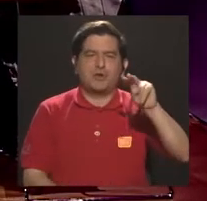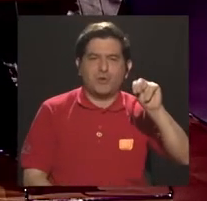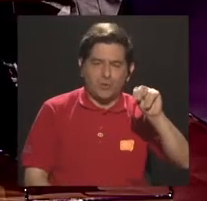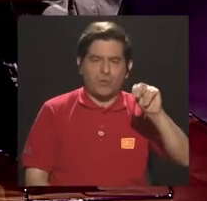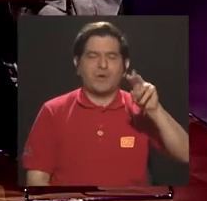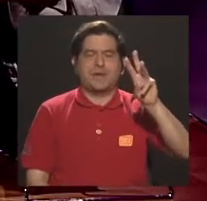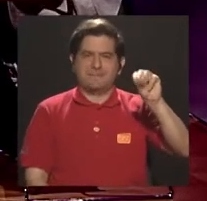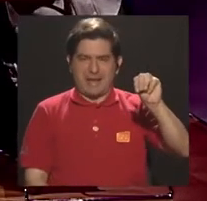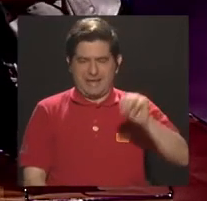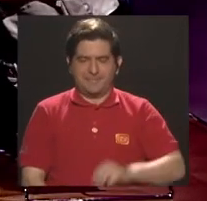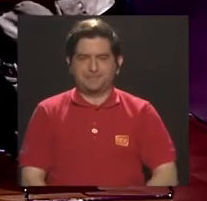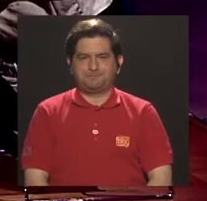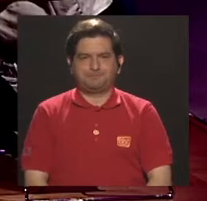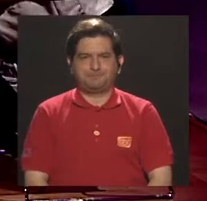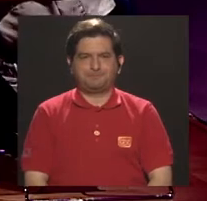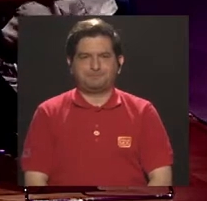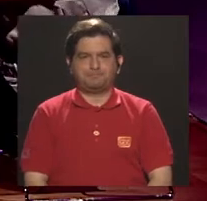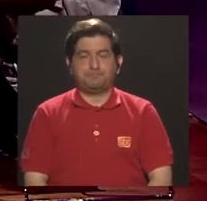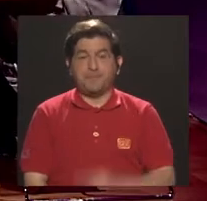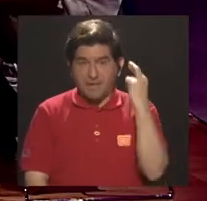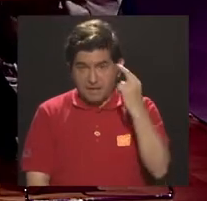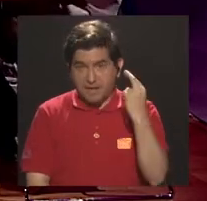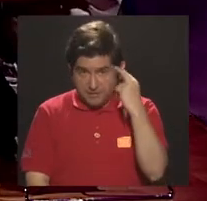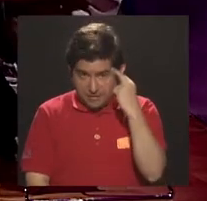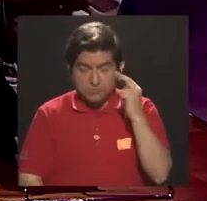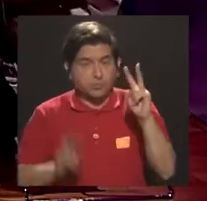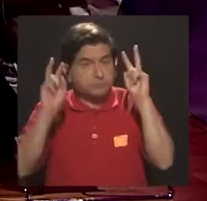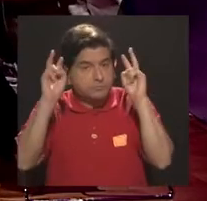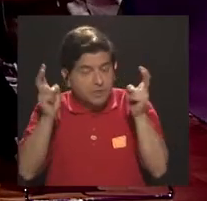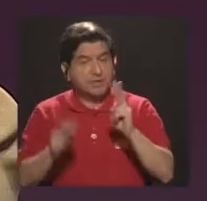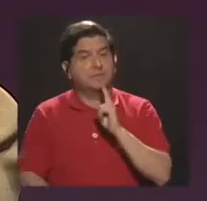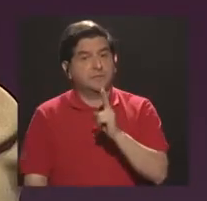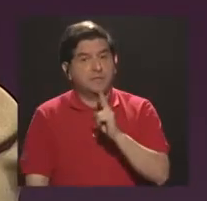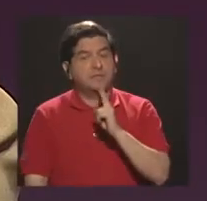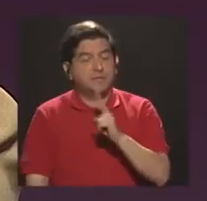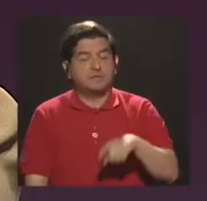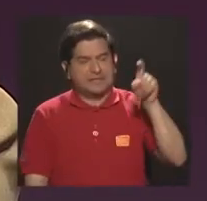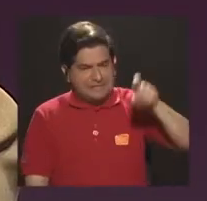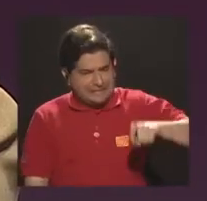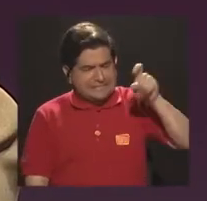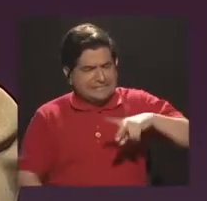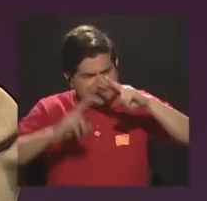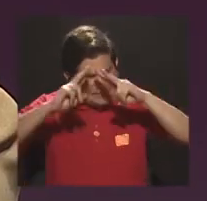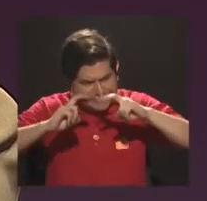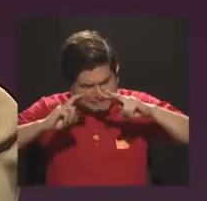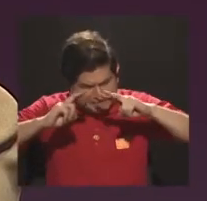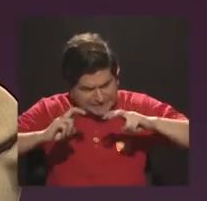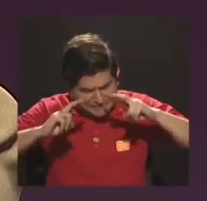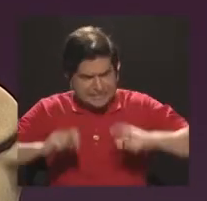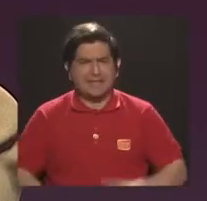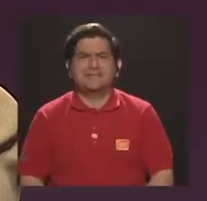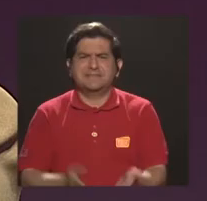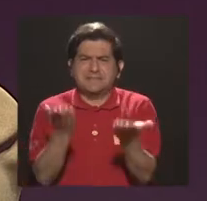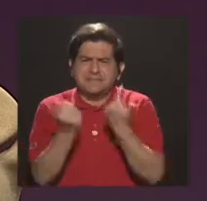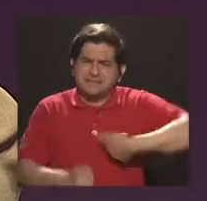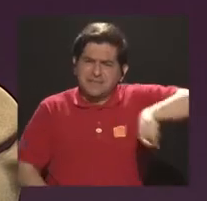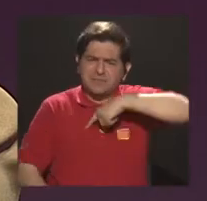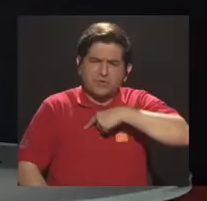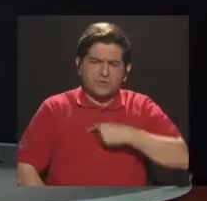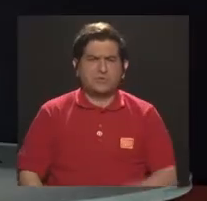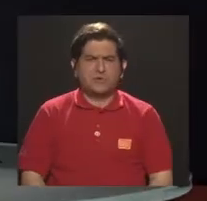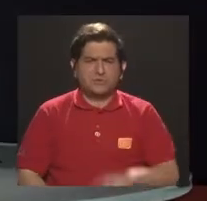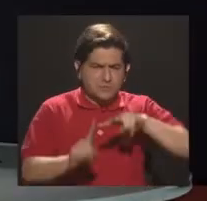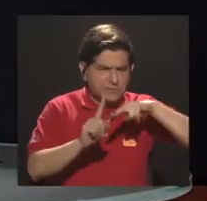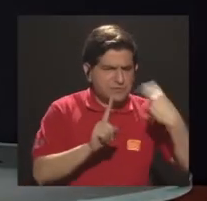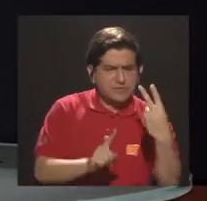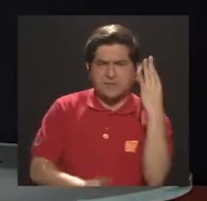este porque es un tema realmente que requiere de análisis y queremos verlo desde la visión de